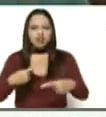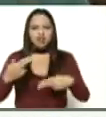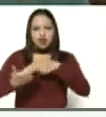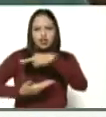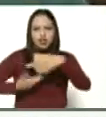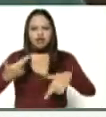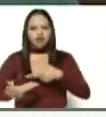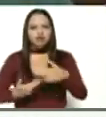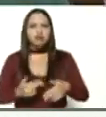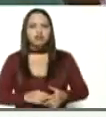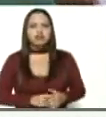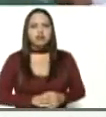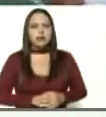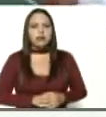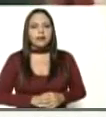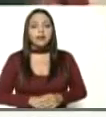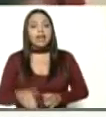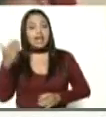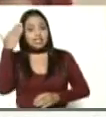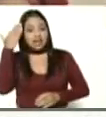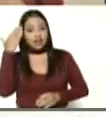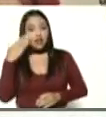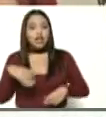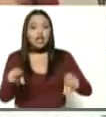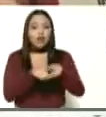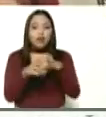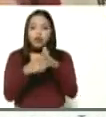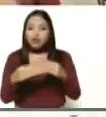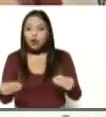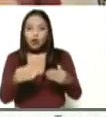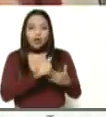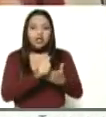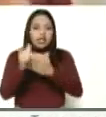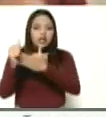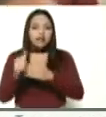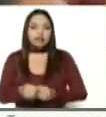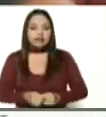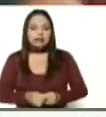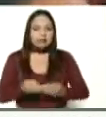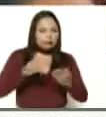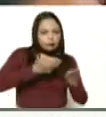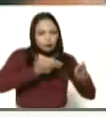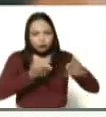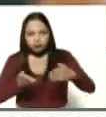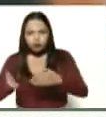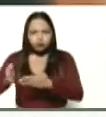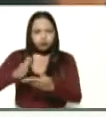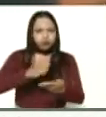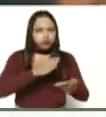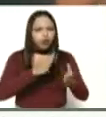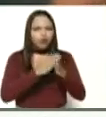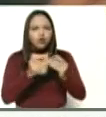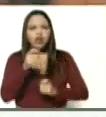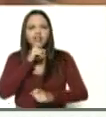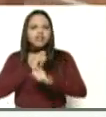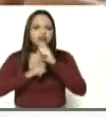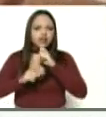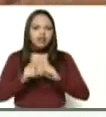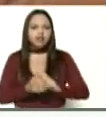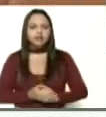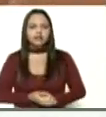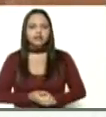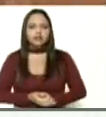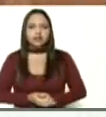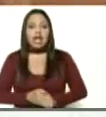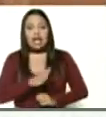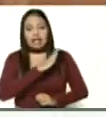revolucionario, que ha sabido, como todos nuestros líderes, maniobrar las grandes dificultades que